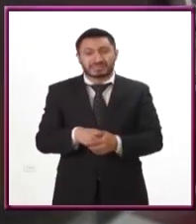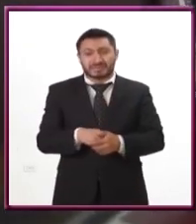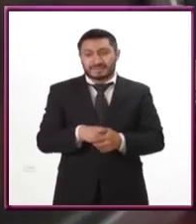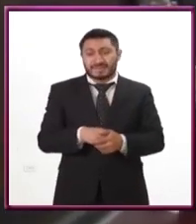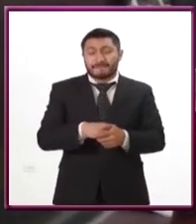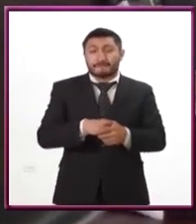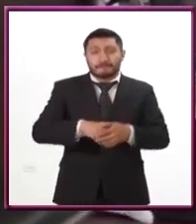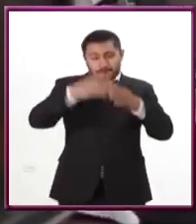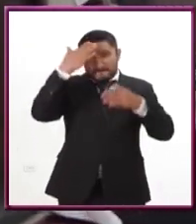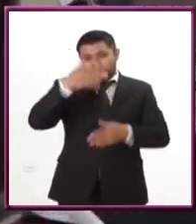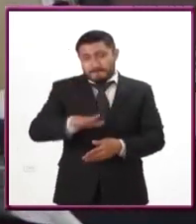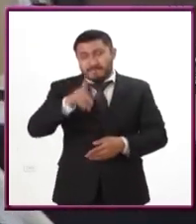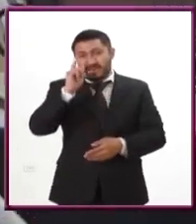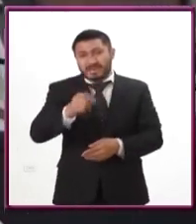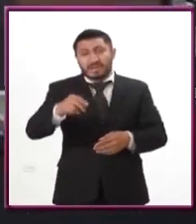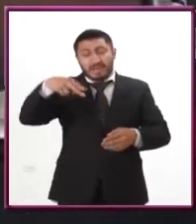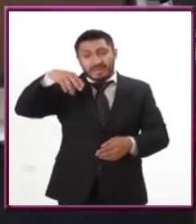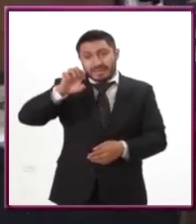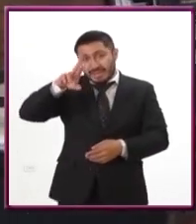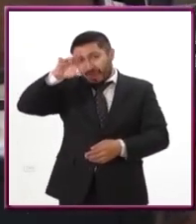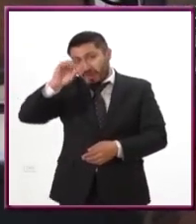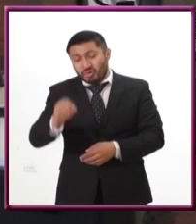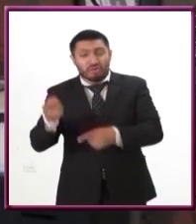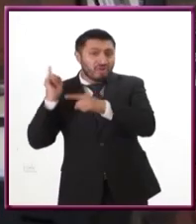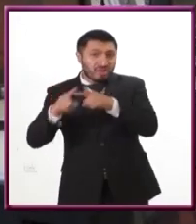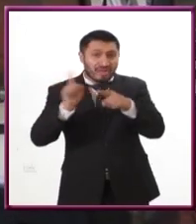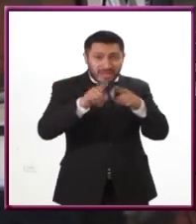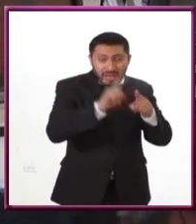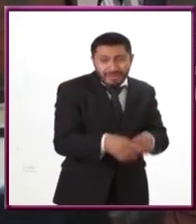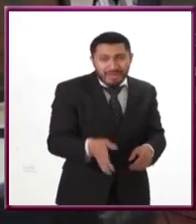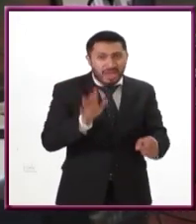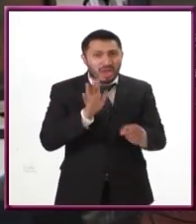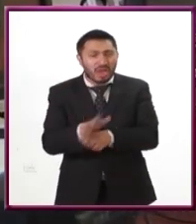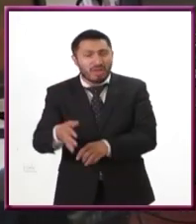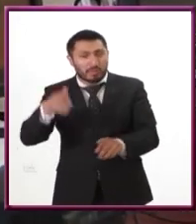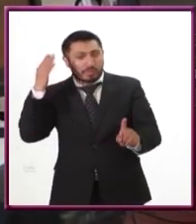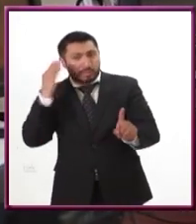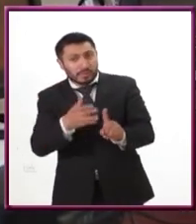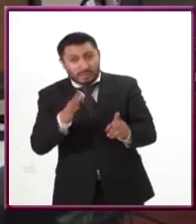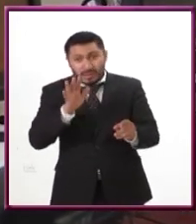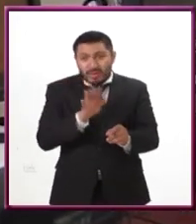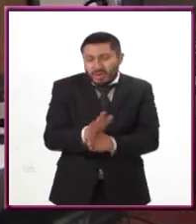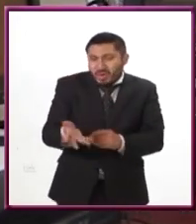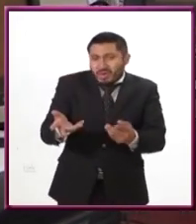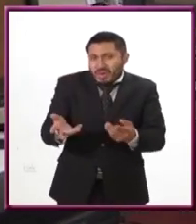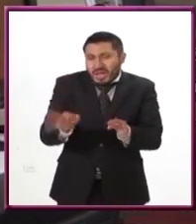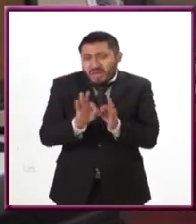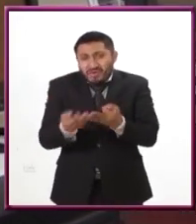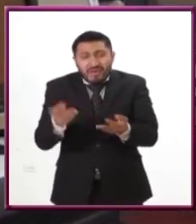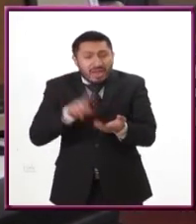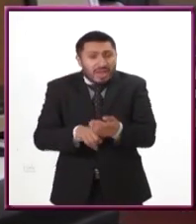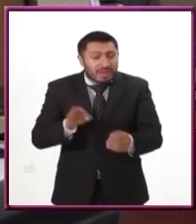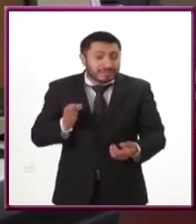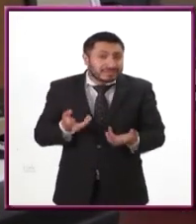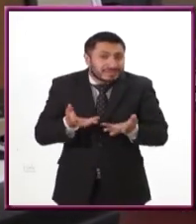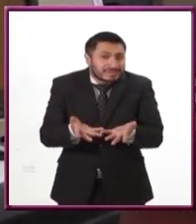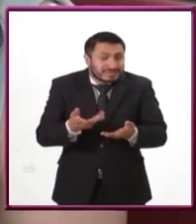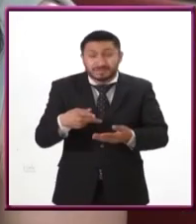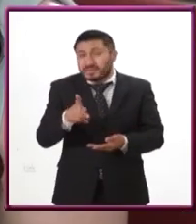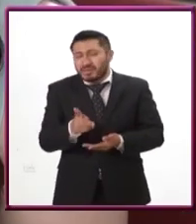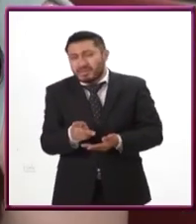mucha información. Ya sabemos qué es la neurodiversidad, cuál es su paradigma y en qué consiste este